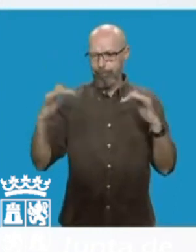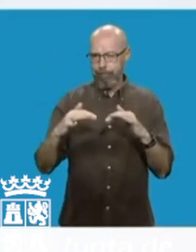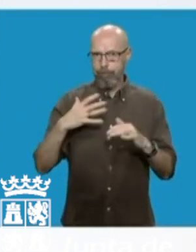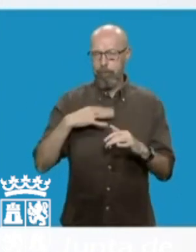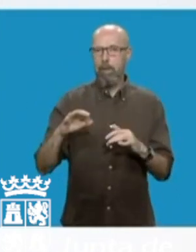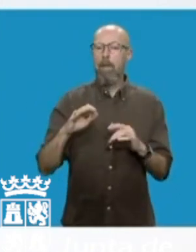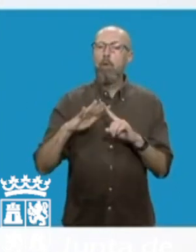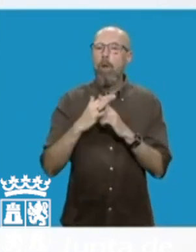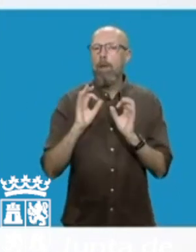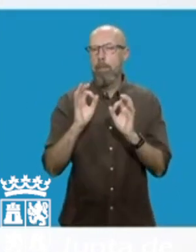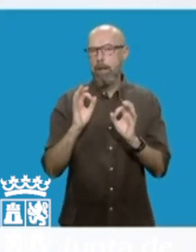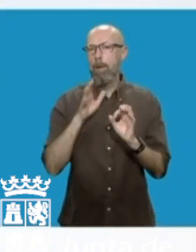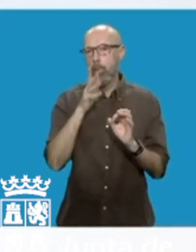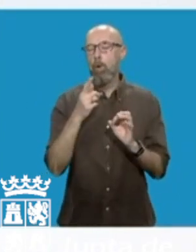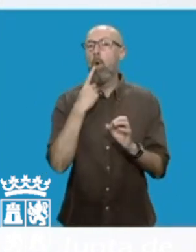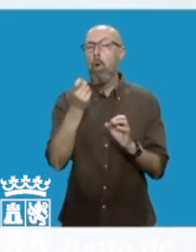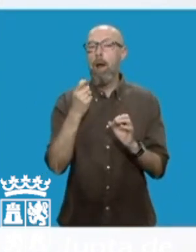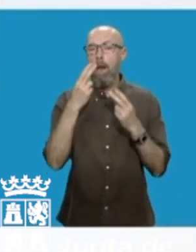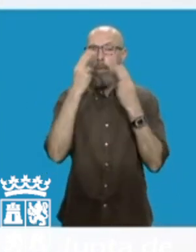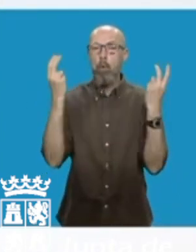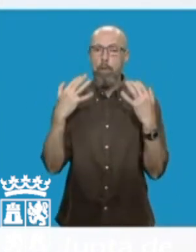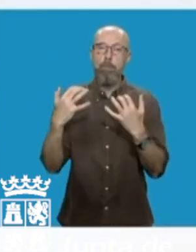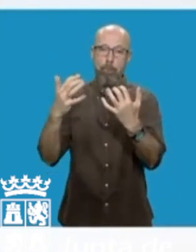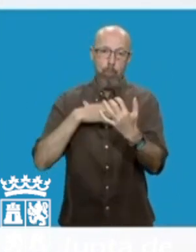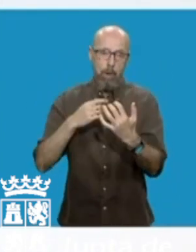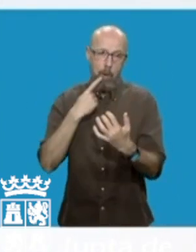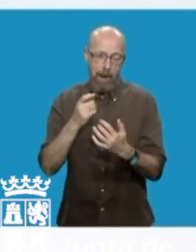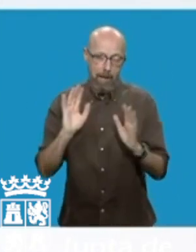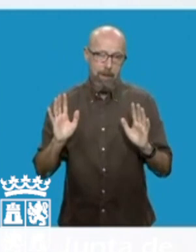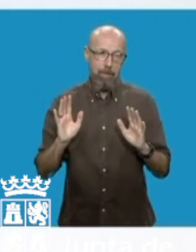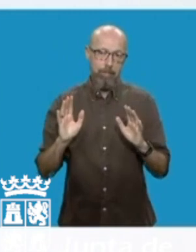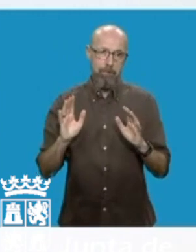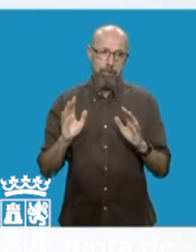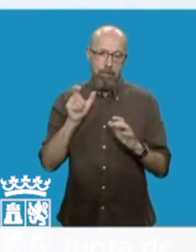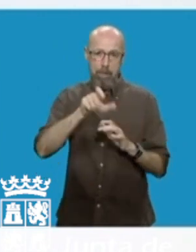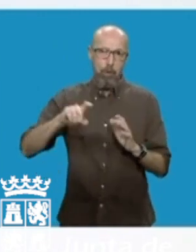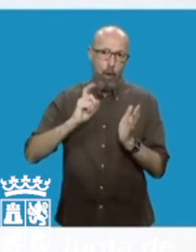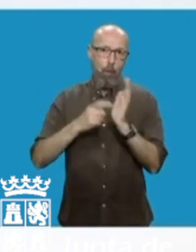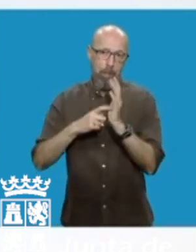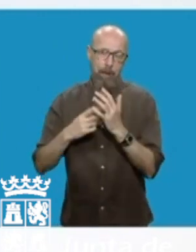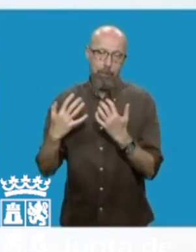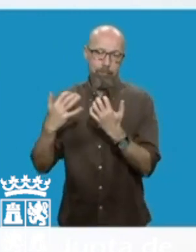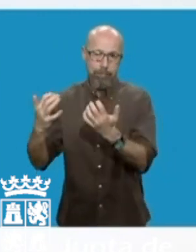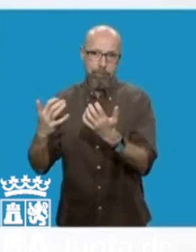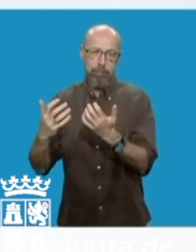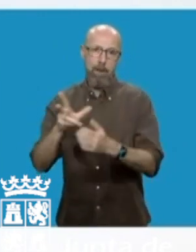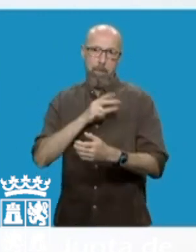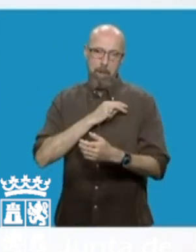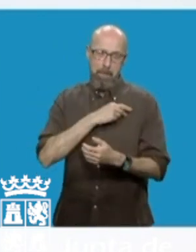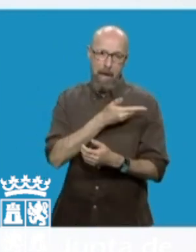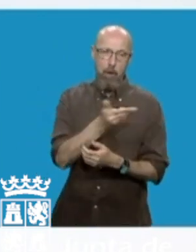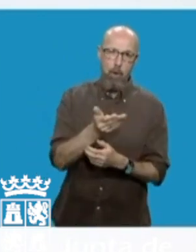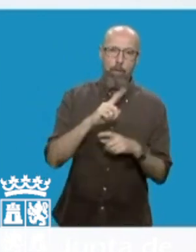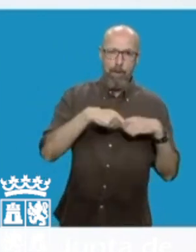nos gustaría que fuese, por supuesto, con público, nos gustaría que fuese con todas las personas, los premiados,